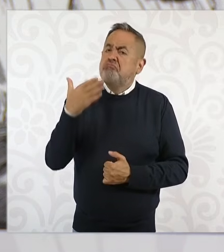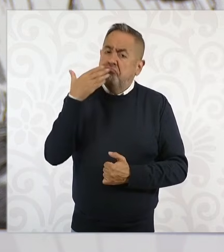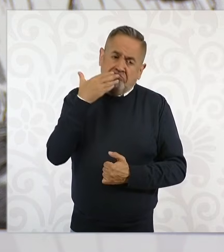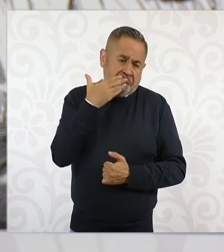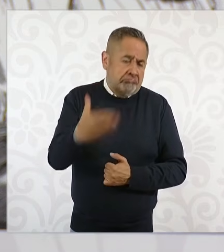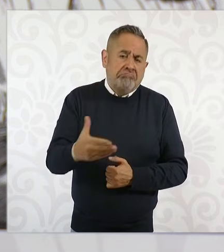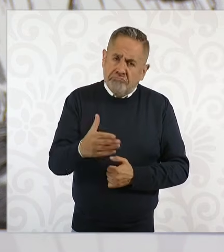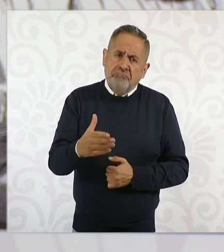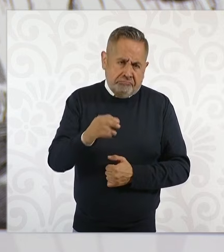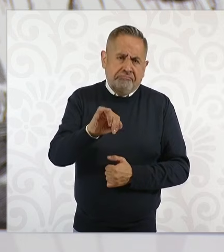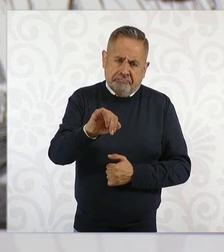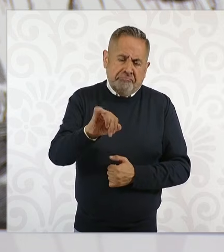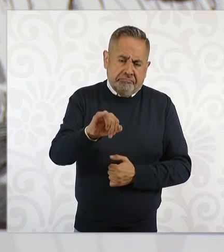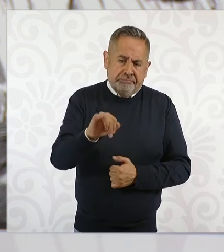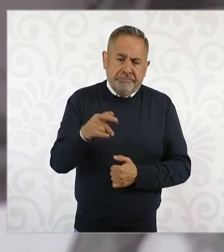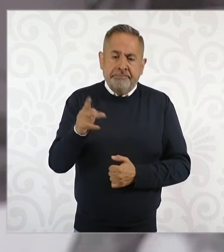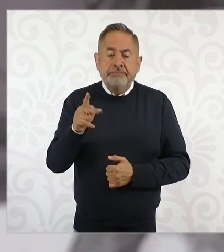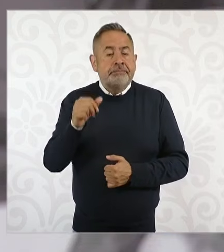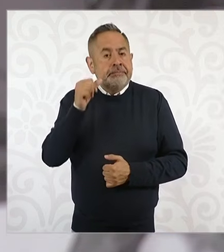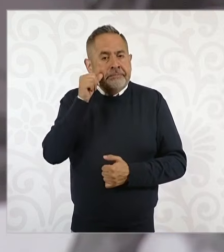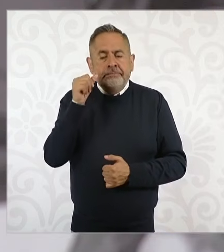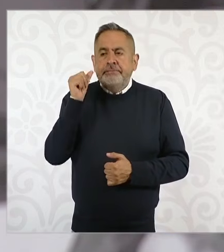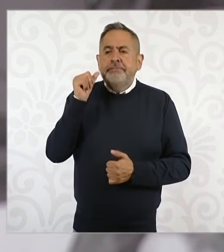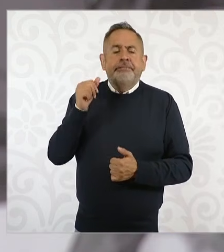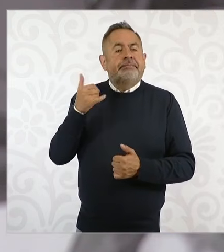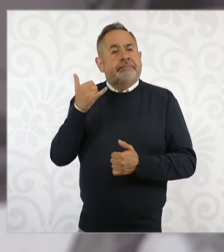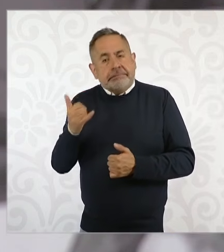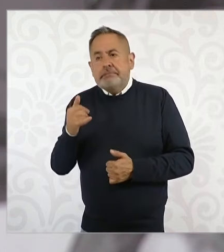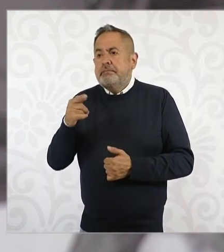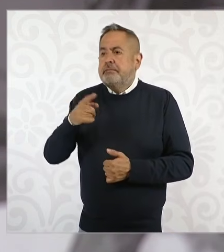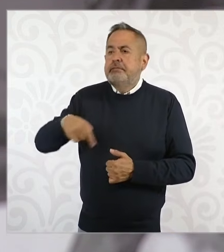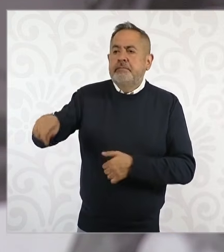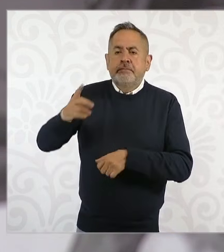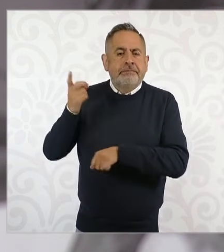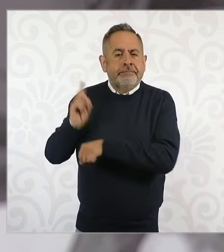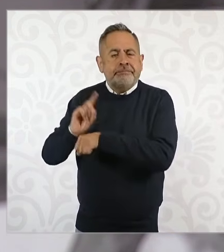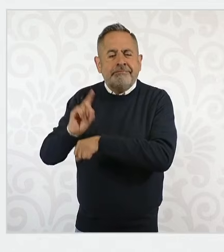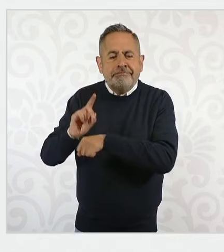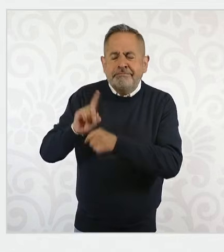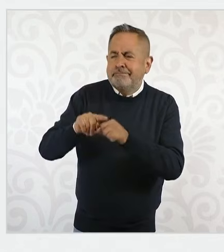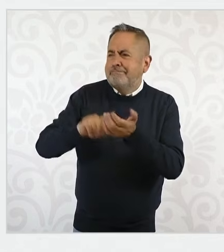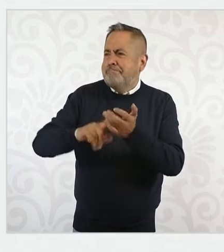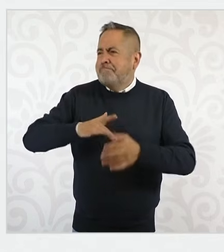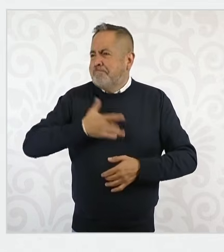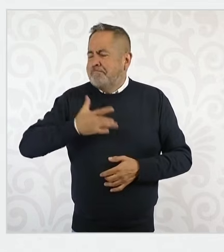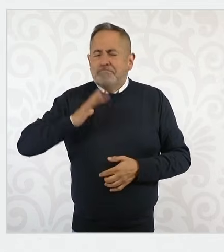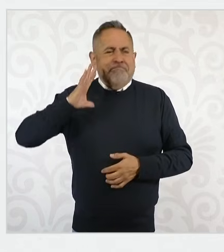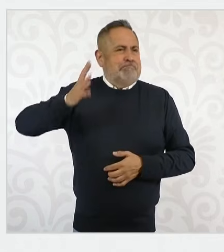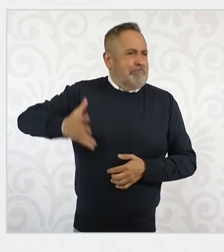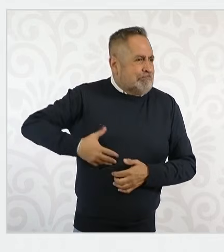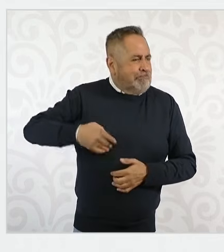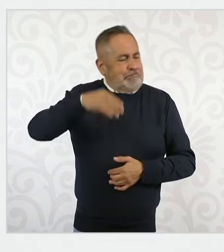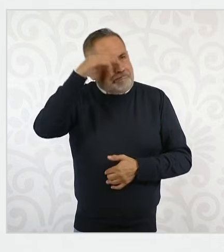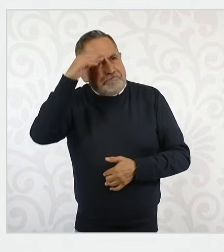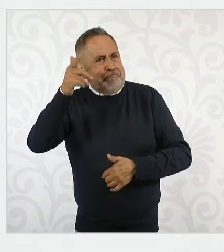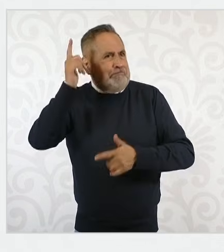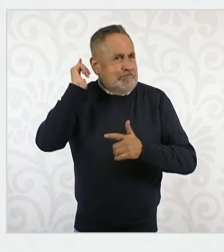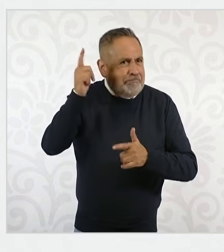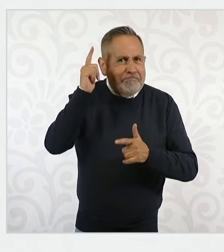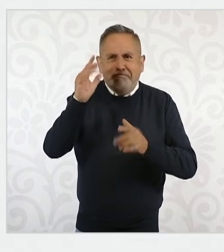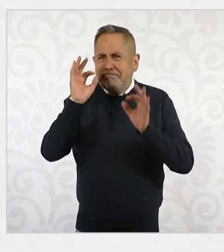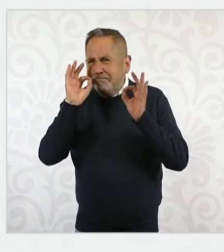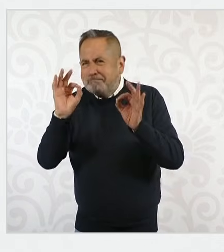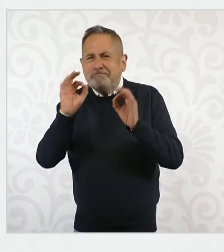Y además, pues el momento que vivió México de mucho orgullo, esperanza, unidad, que